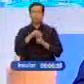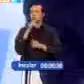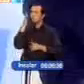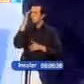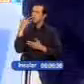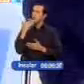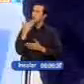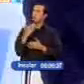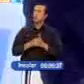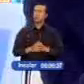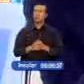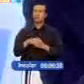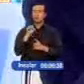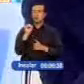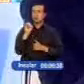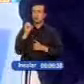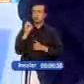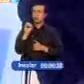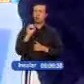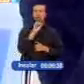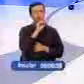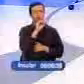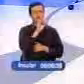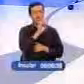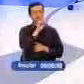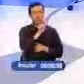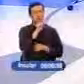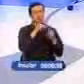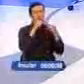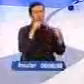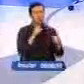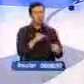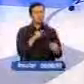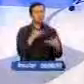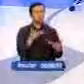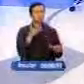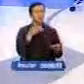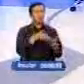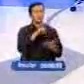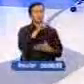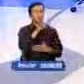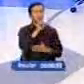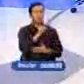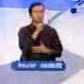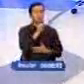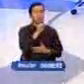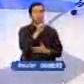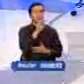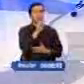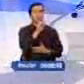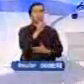explicar entonces que si la ISO la entrega la OEA, grupos de oposición hablen con Luis Almagro diciendo